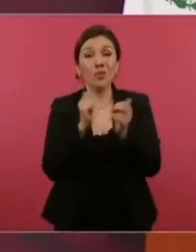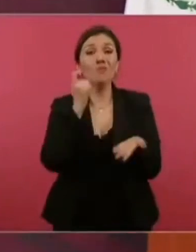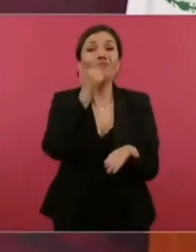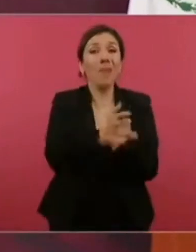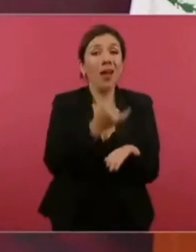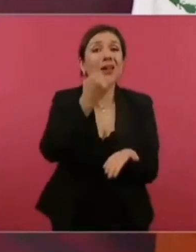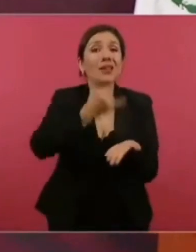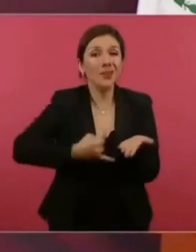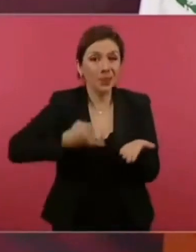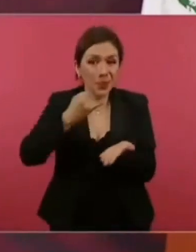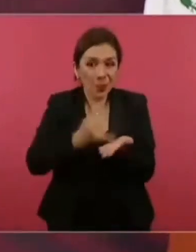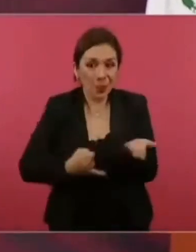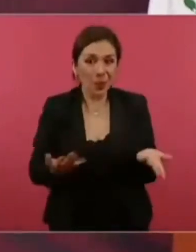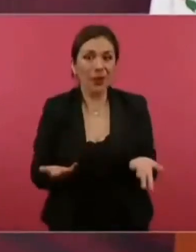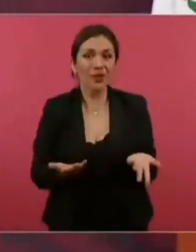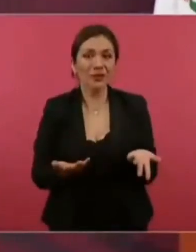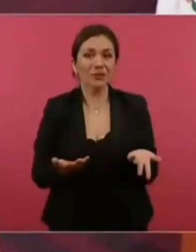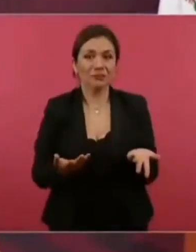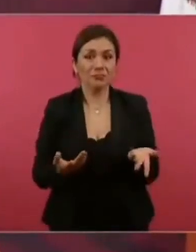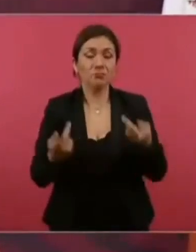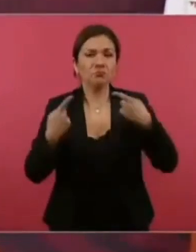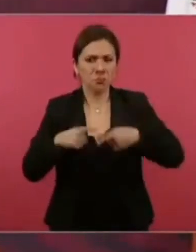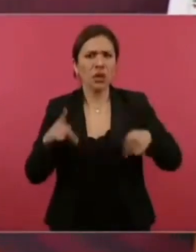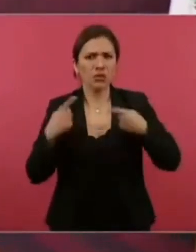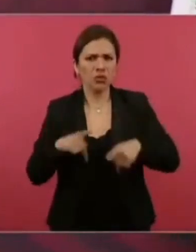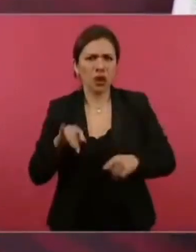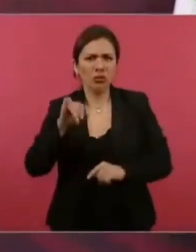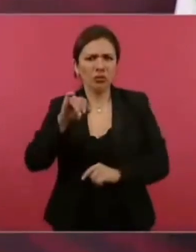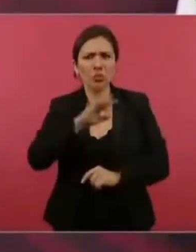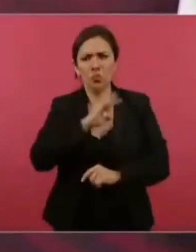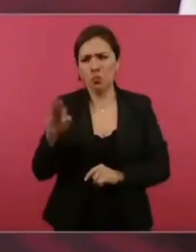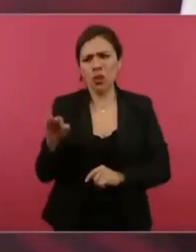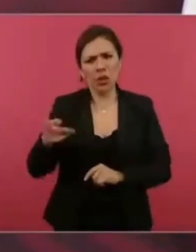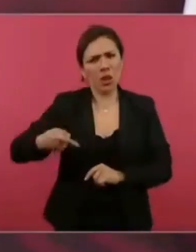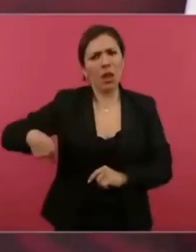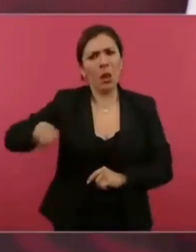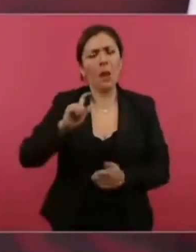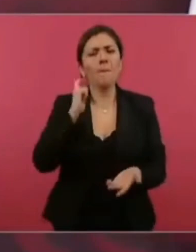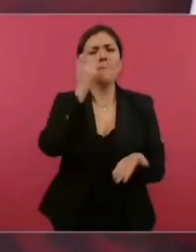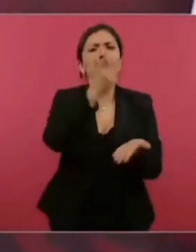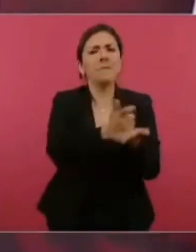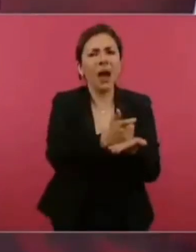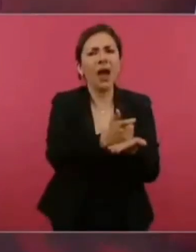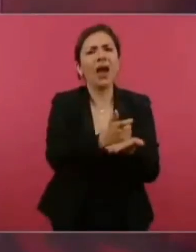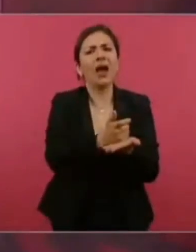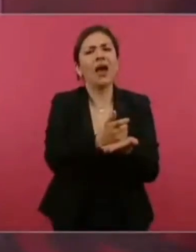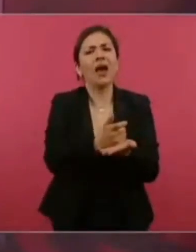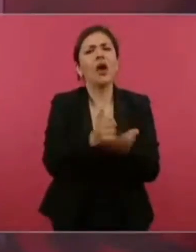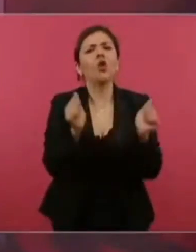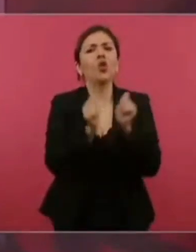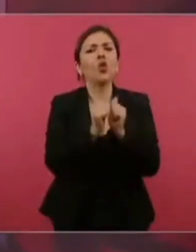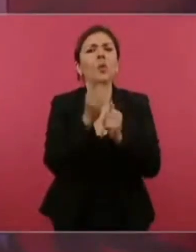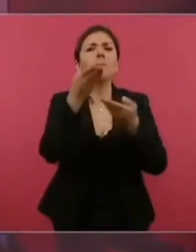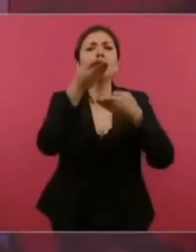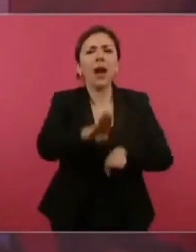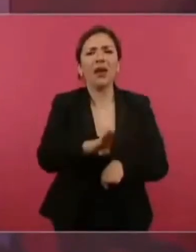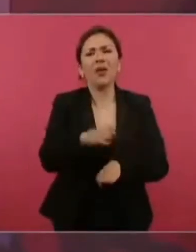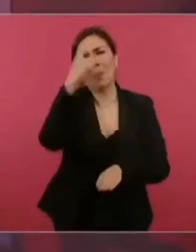impuestos. Es decir, la gente puede pagar sus impuestos, sus contribuciones en los bancos.